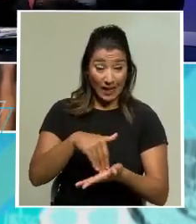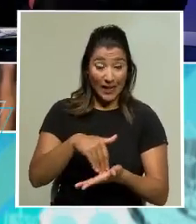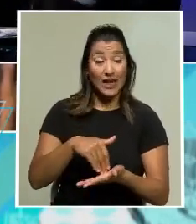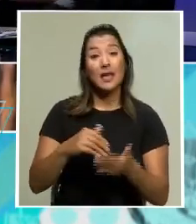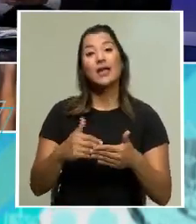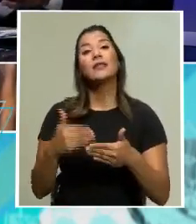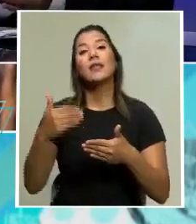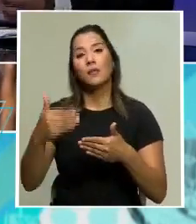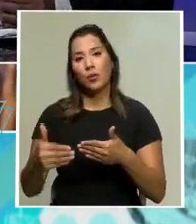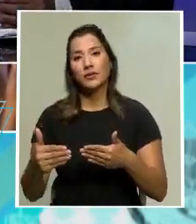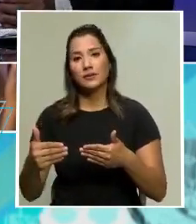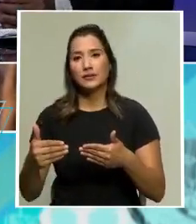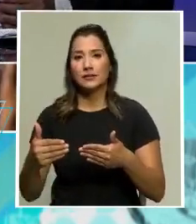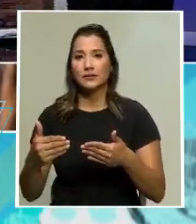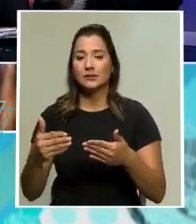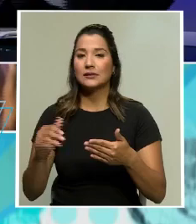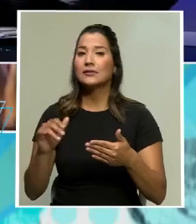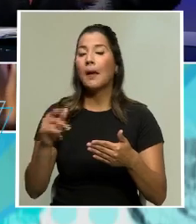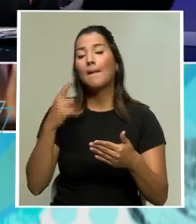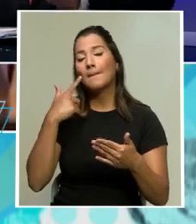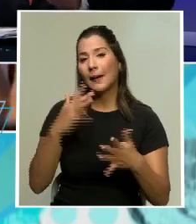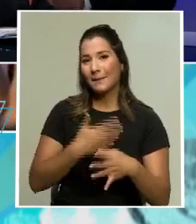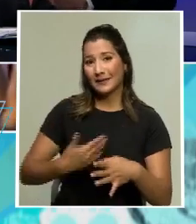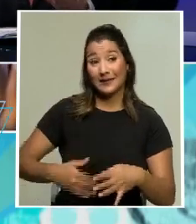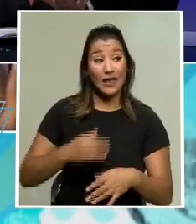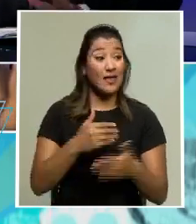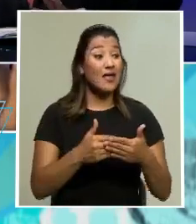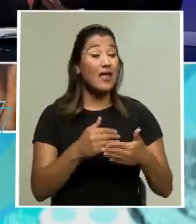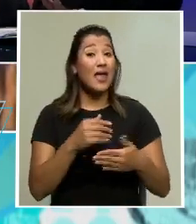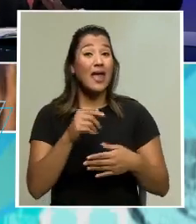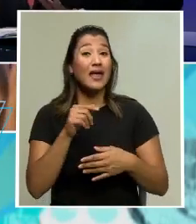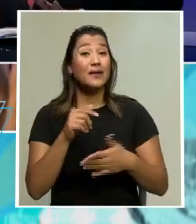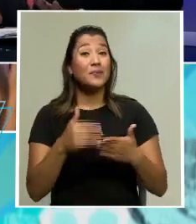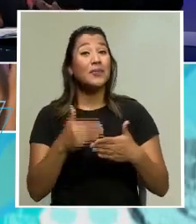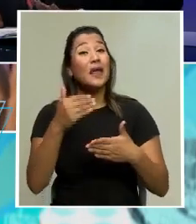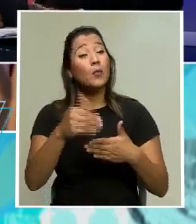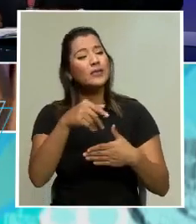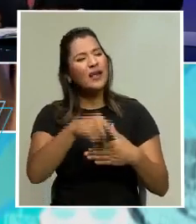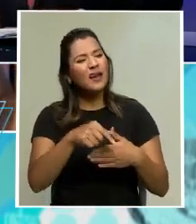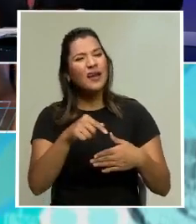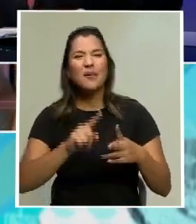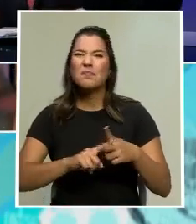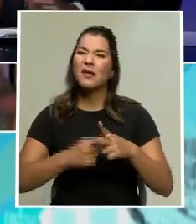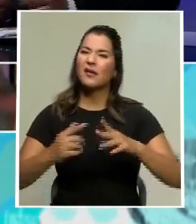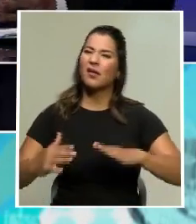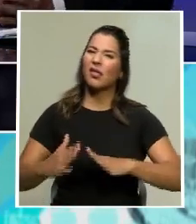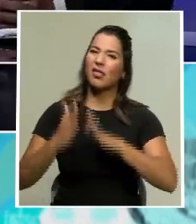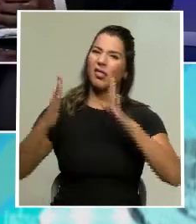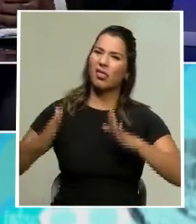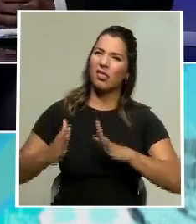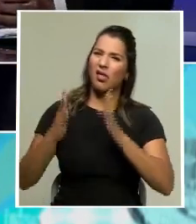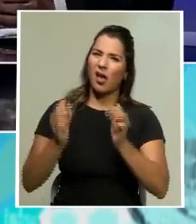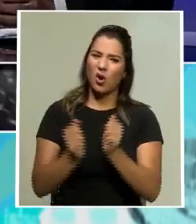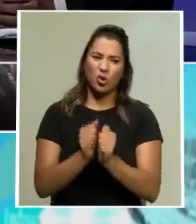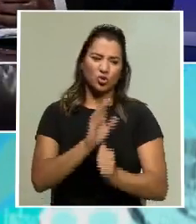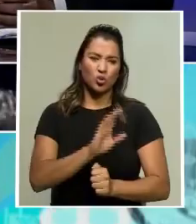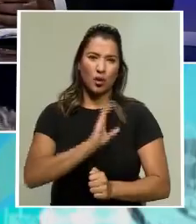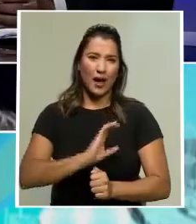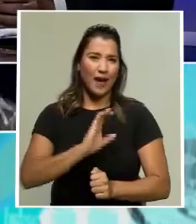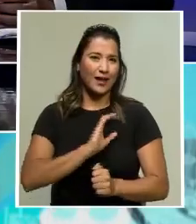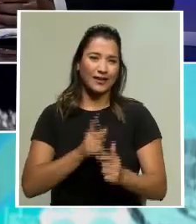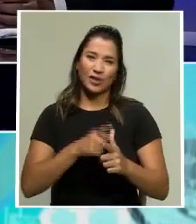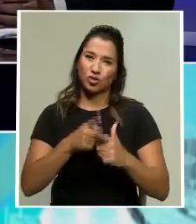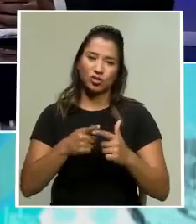carácter confrontativo y terminó expulsado del Frente Farabundo. del frente. Ahora, durante esa gestión